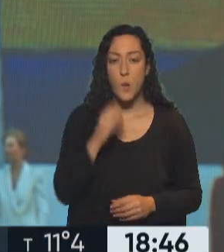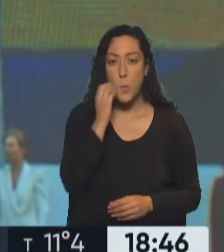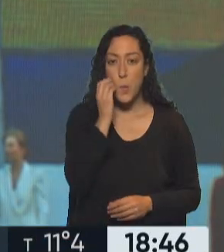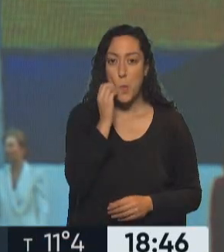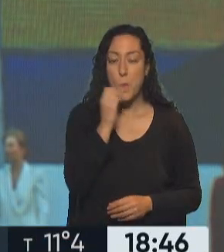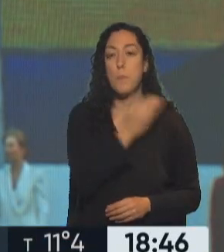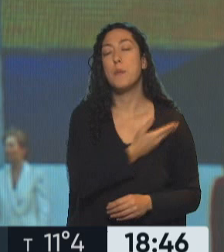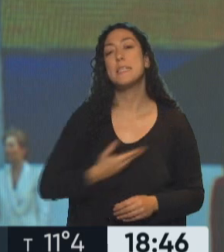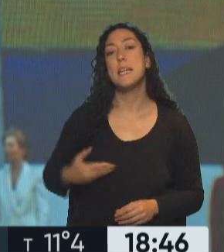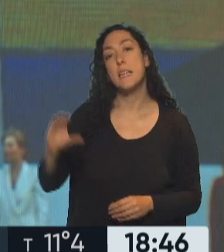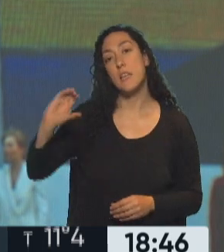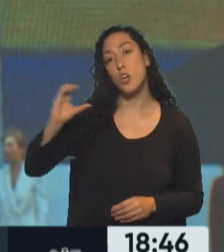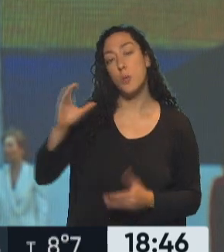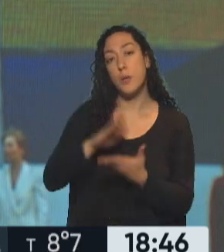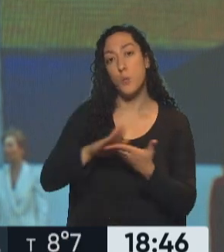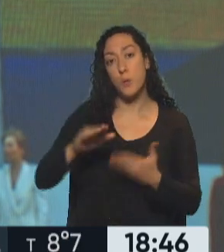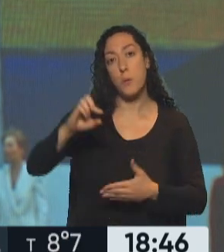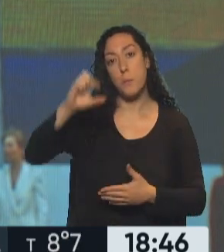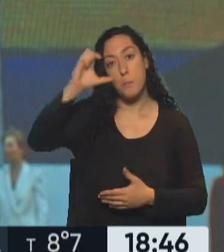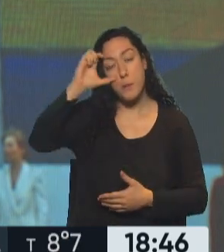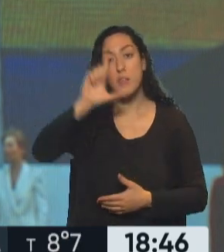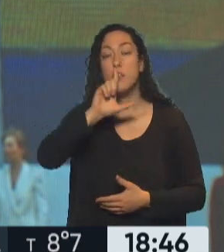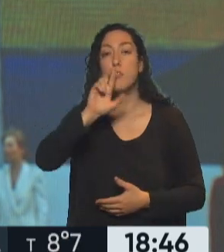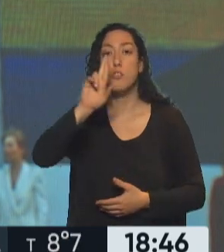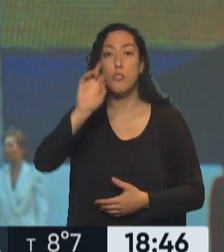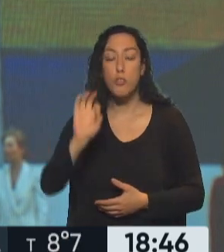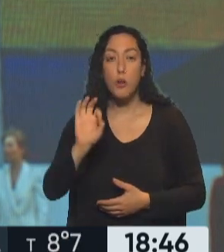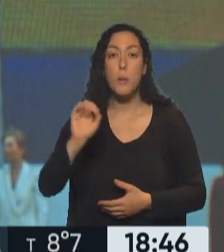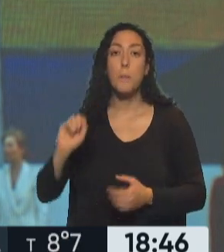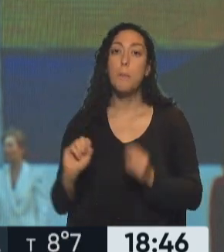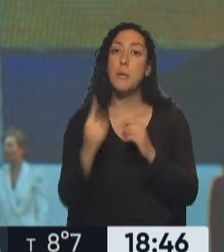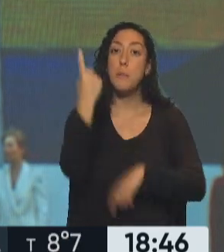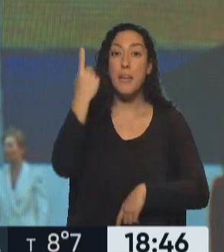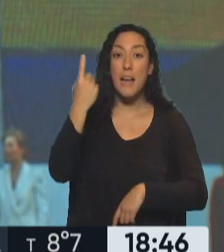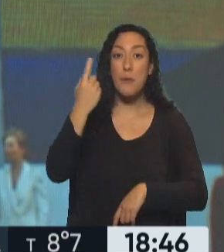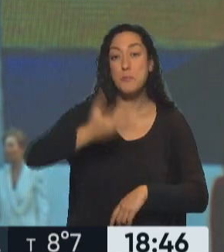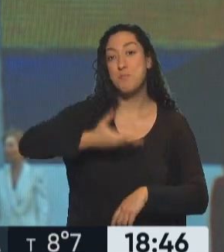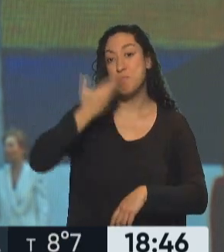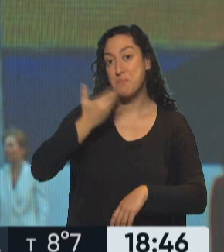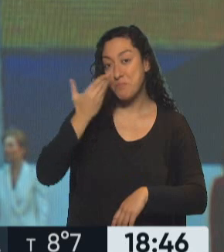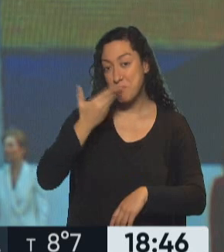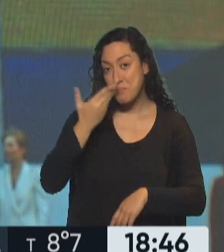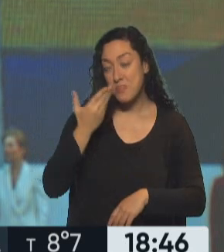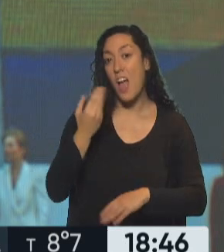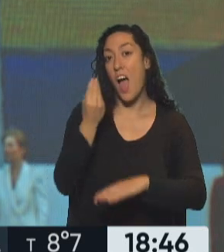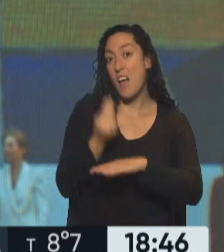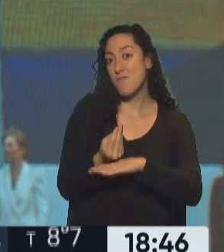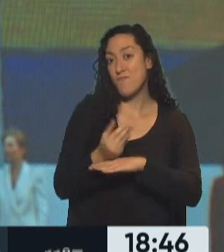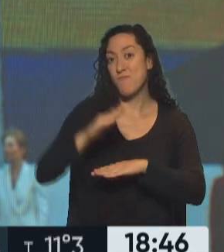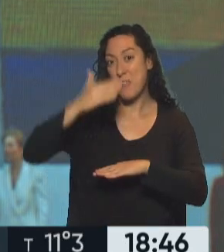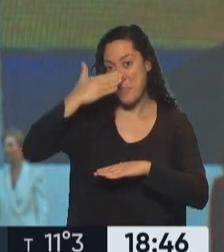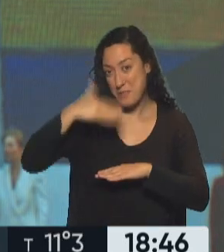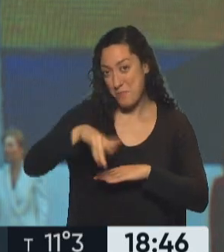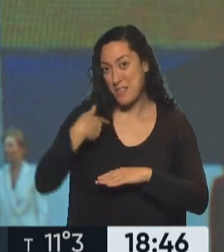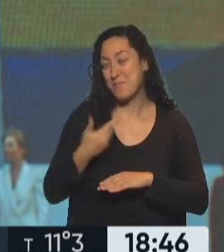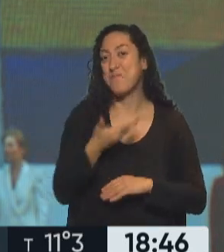El nuevo presidente de Colombia, Gustavo Petro, dio su primera conferencia luego de asumir como presidente de ese país. Junto